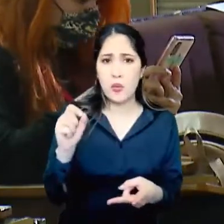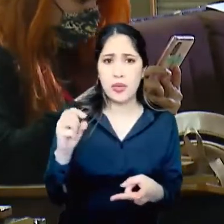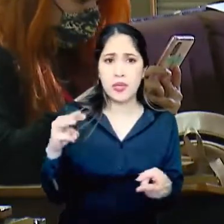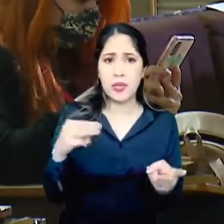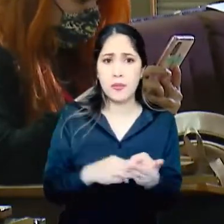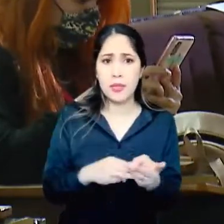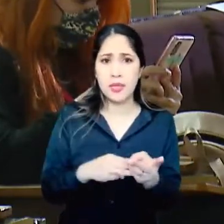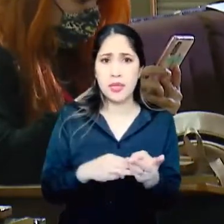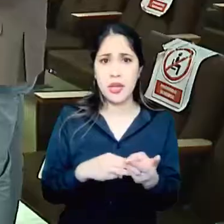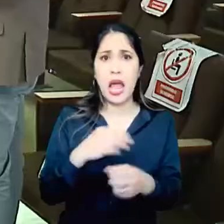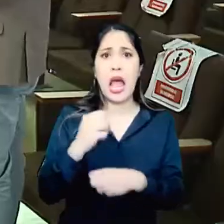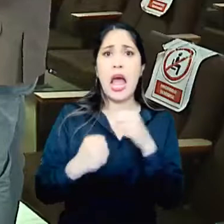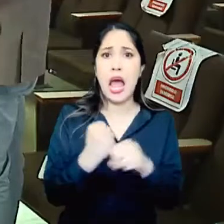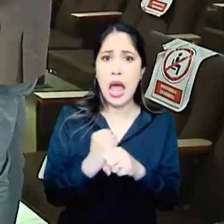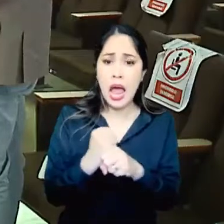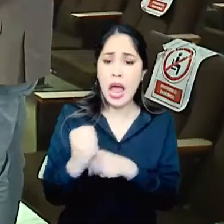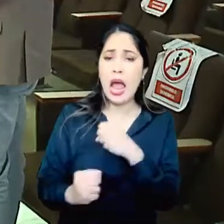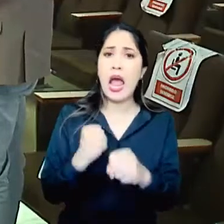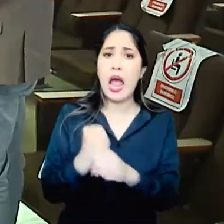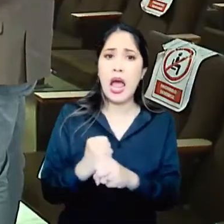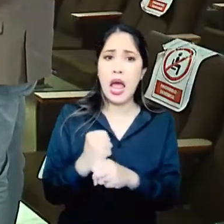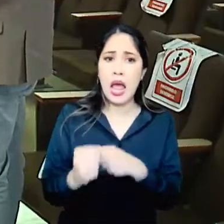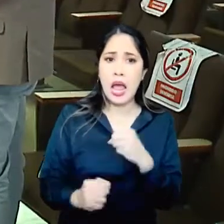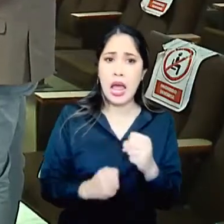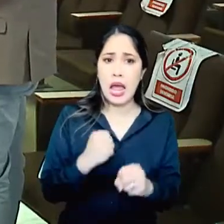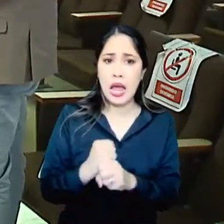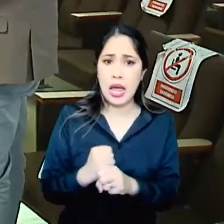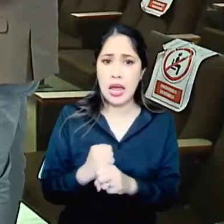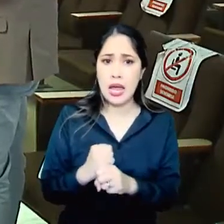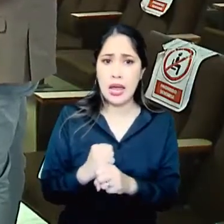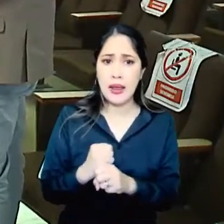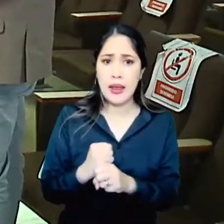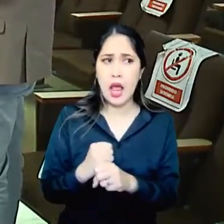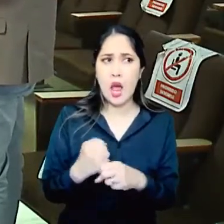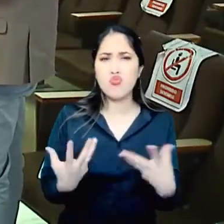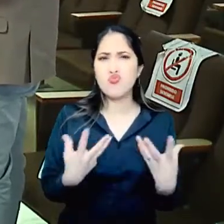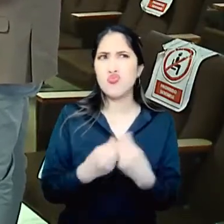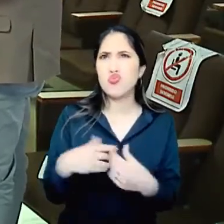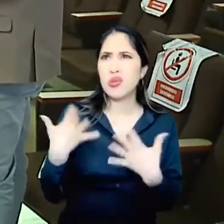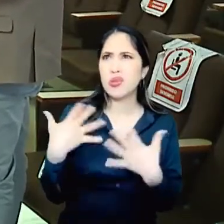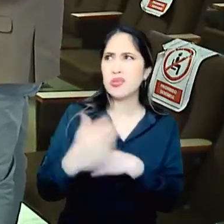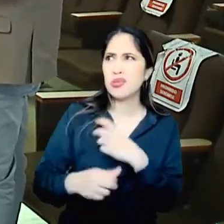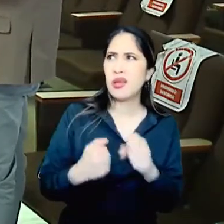anuales vía PITS. Esto da una suma en 15 años de 1.800.000